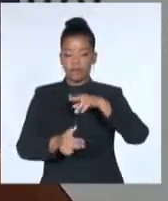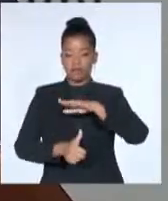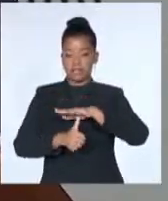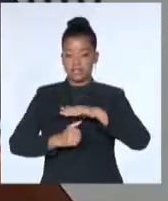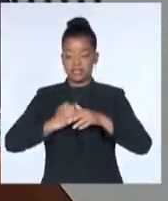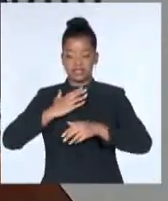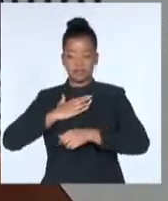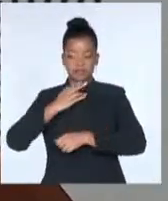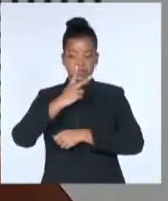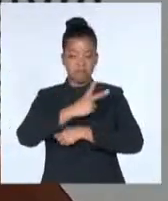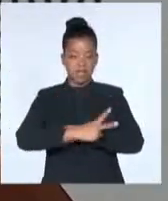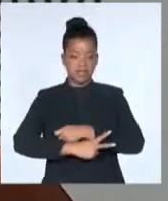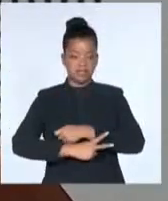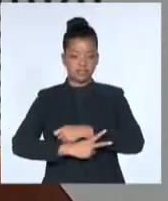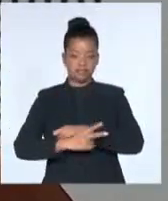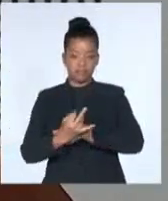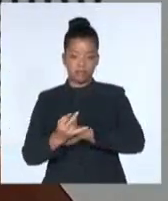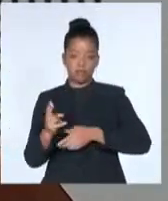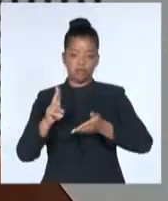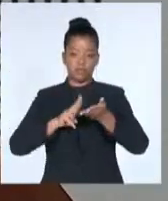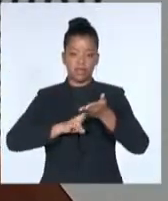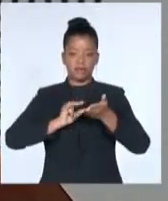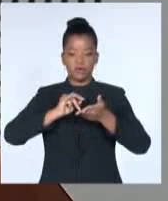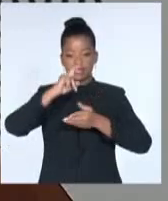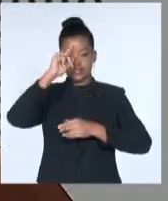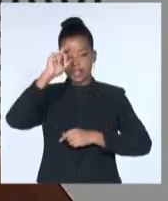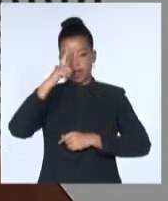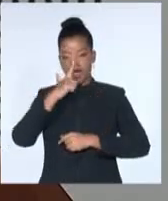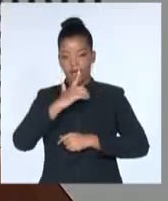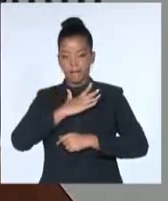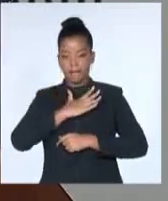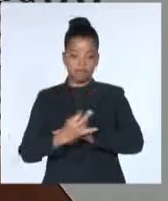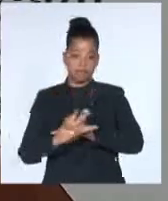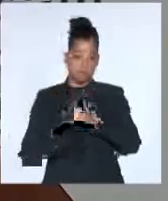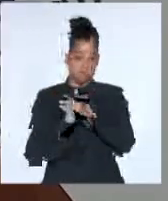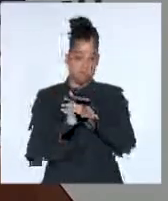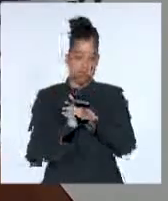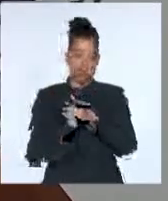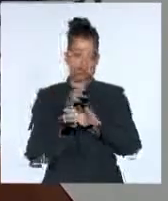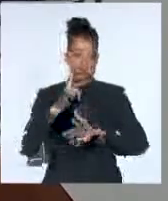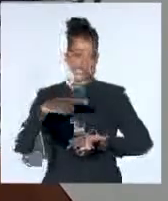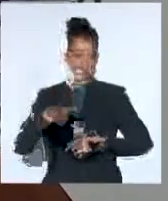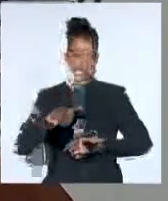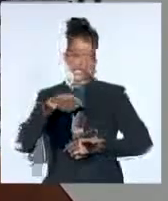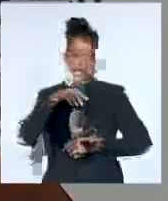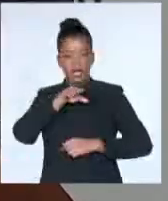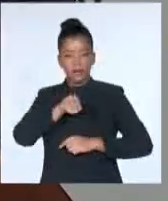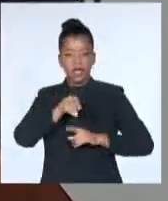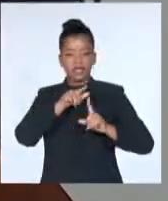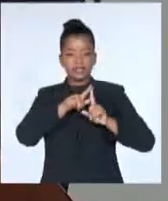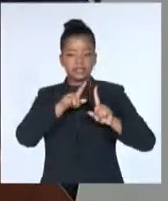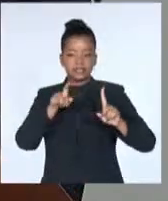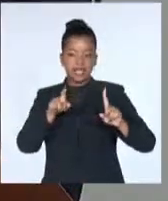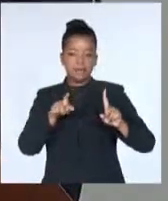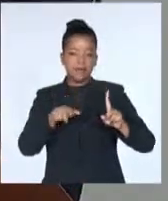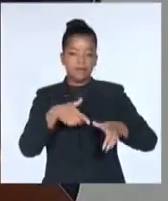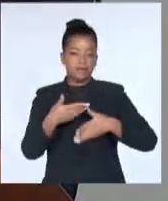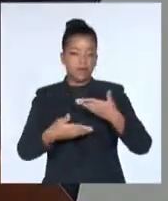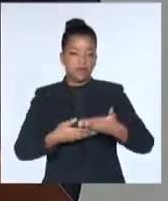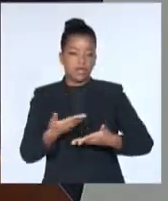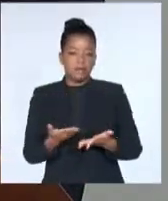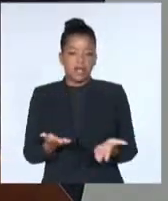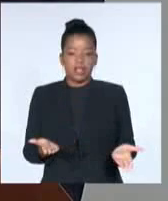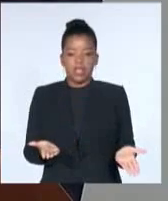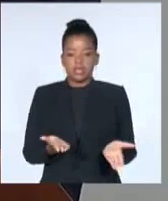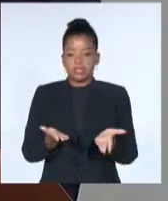República Islámica de Irán para compartir nuestra perspectiva sobre temas críticos relacionados con el desarrollo económico,